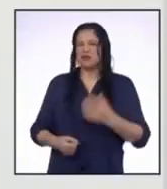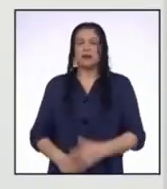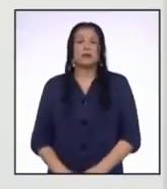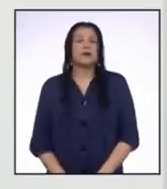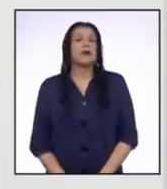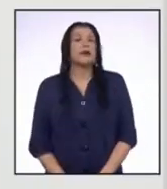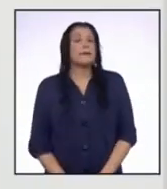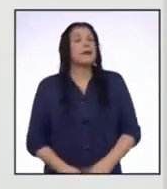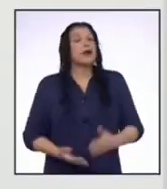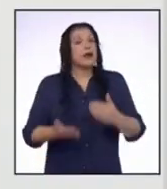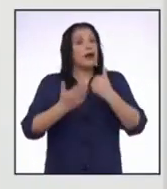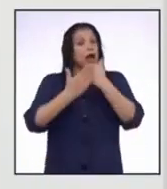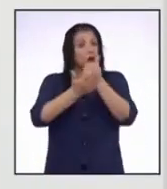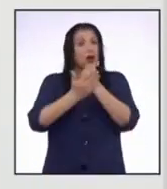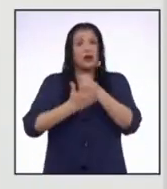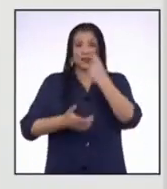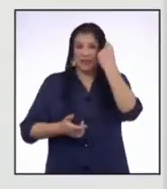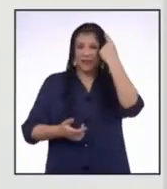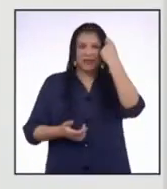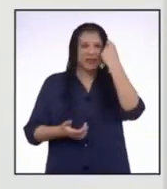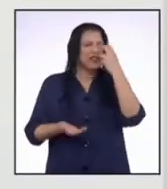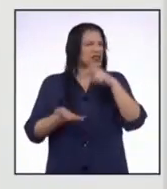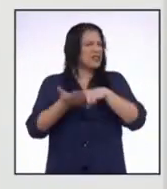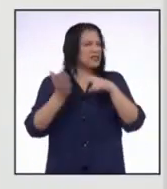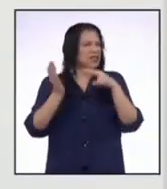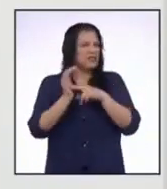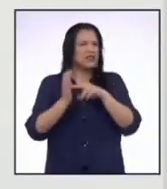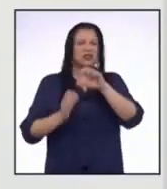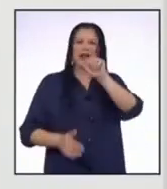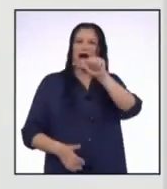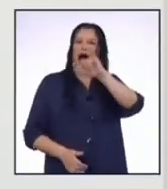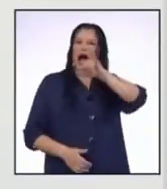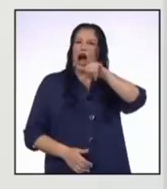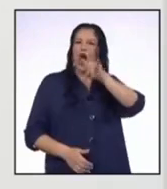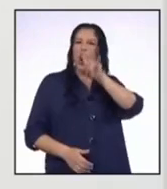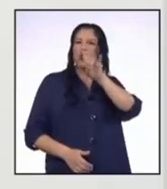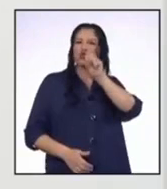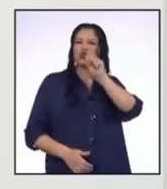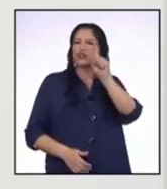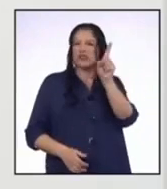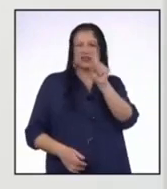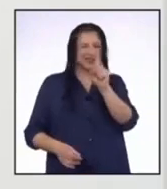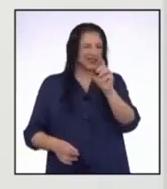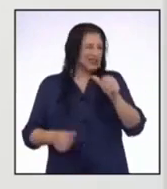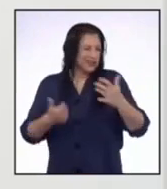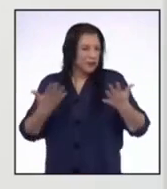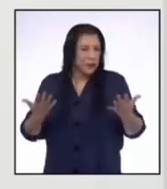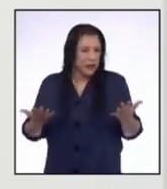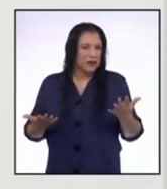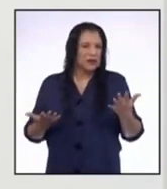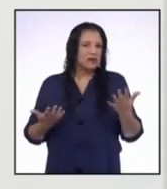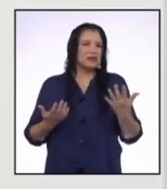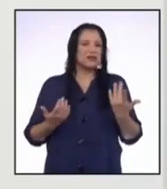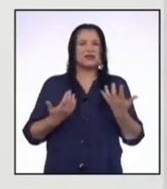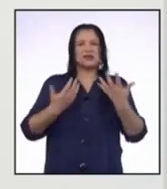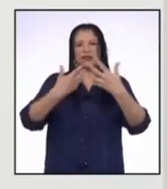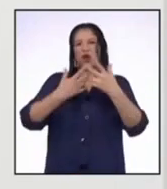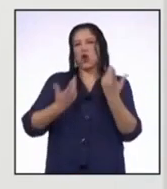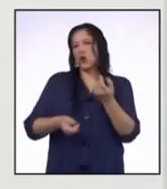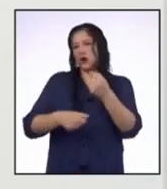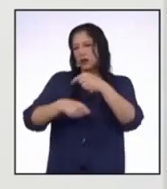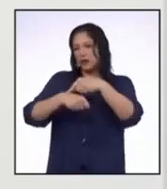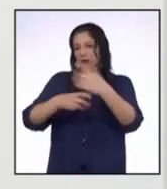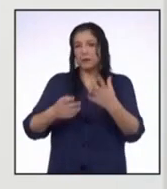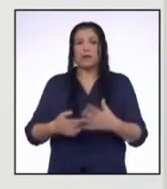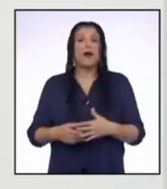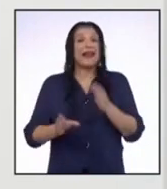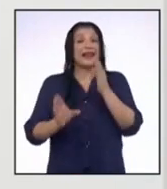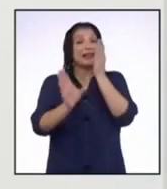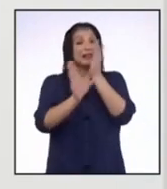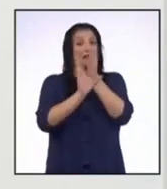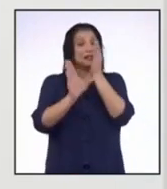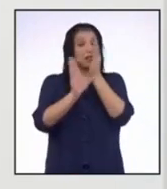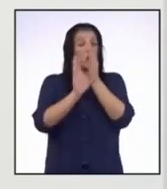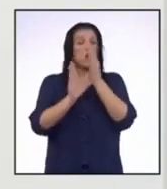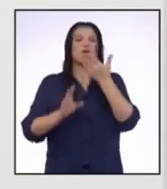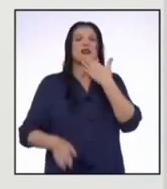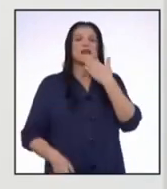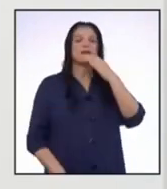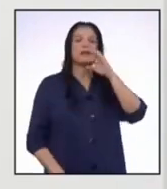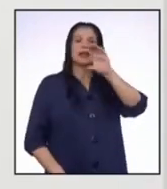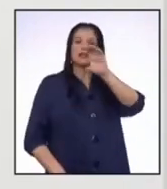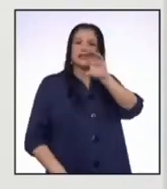Para ayudarnos a comprender mejor esos ajustes inapropiados al contexto, el psicólogo César